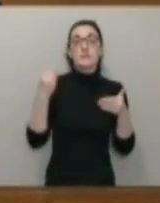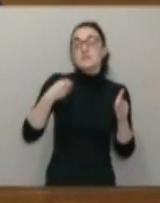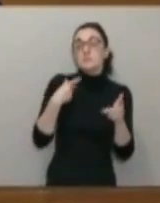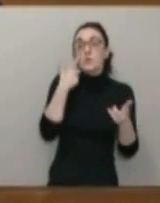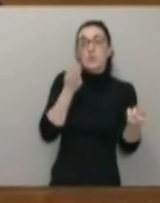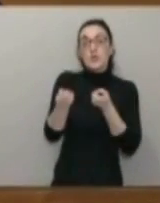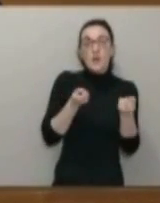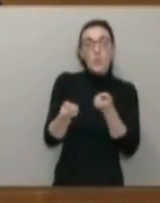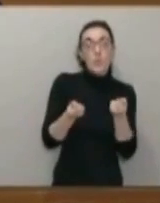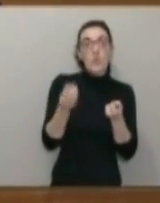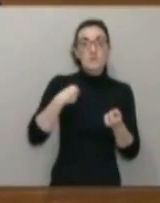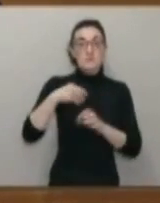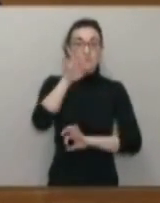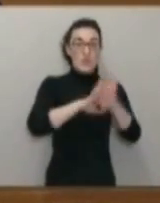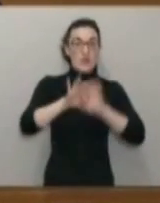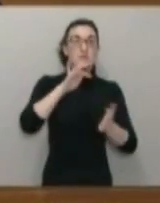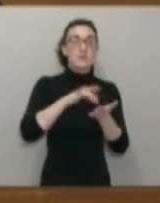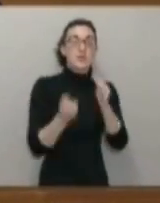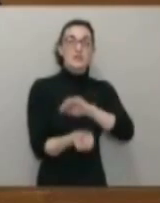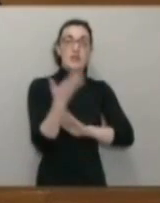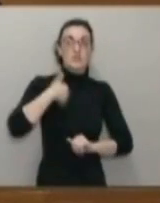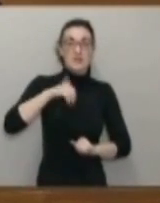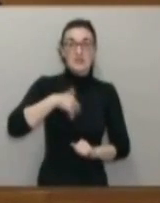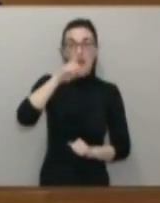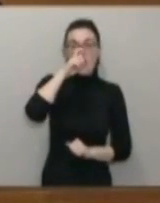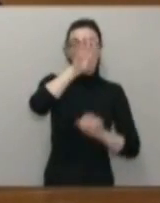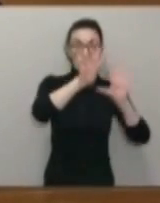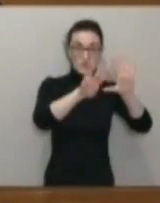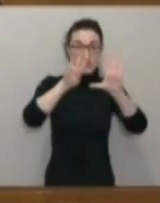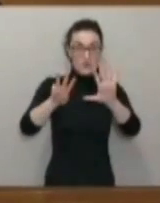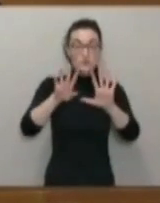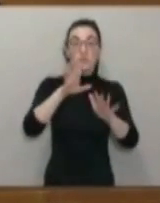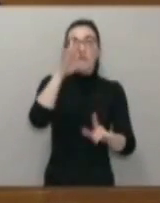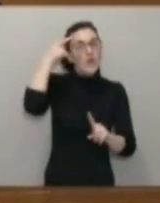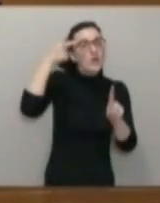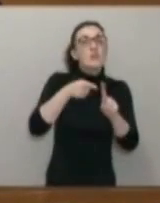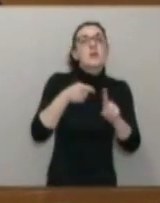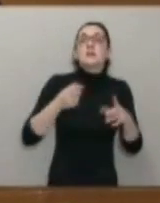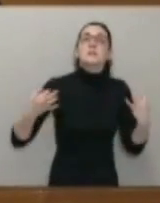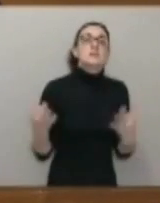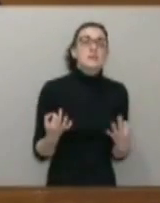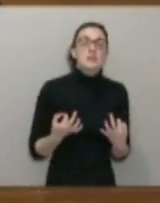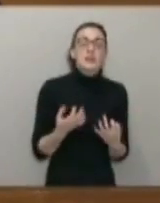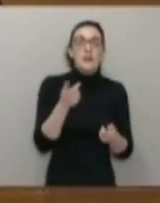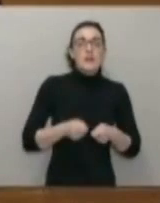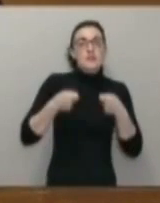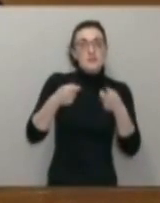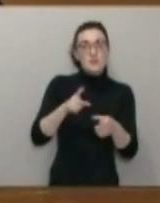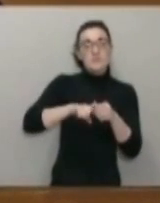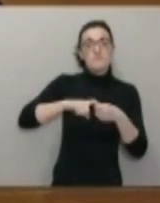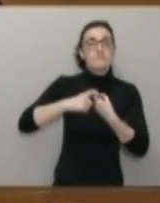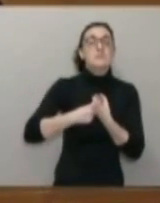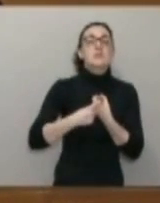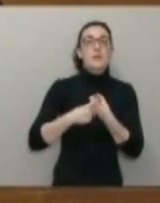regula este órgano que ya había sido creado en el año 88. Tiene por objeto servir a la participación de los